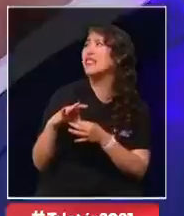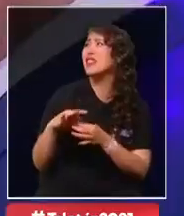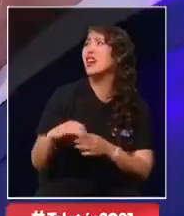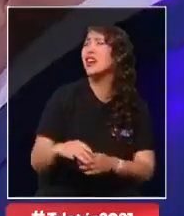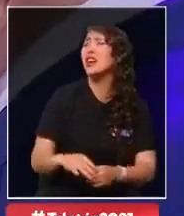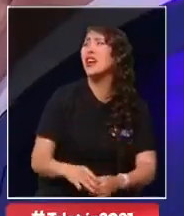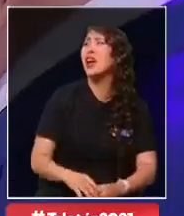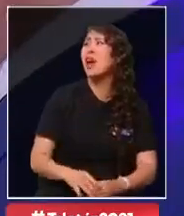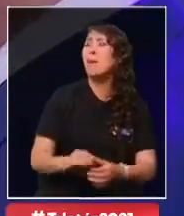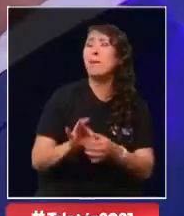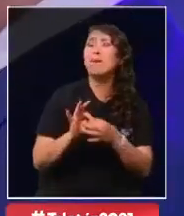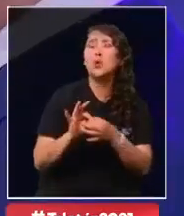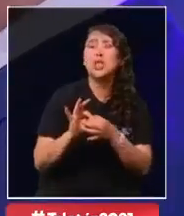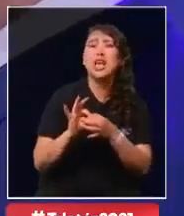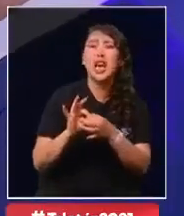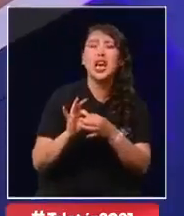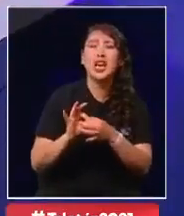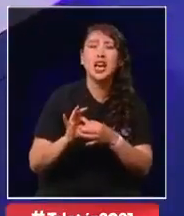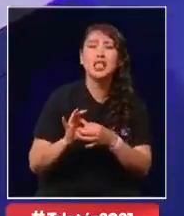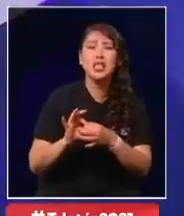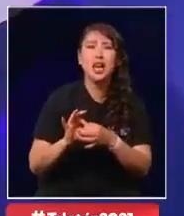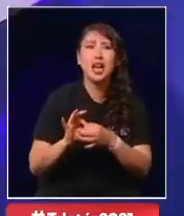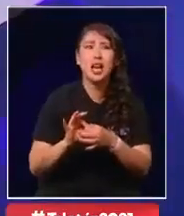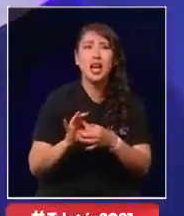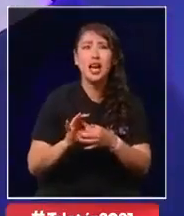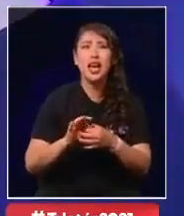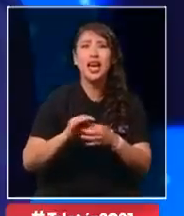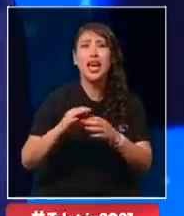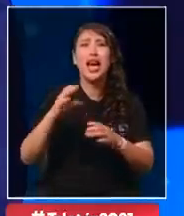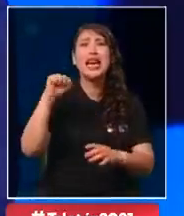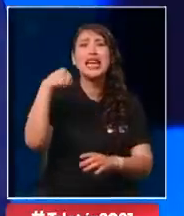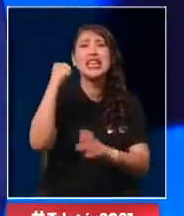Sí. Muchas gracias, cabeza.